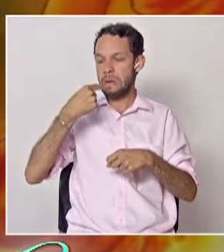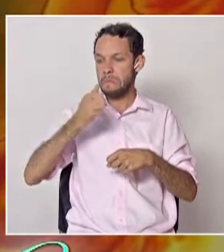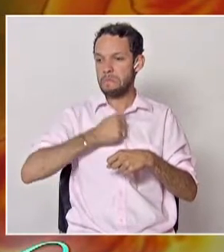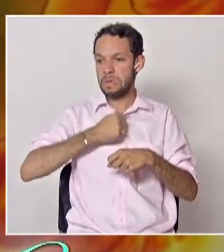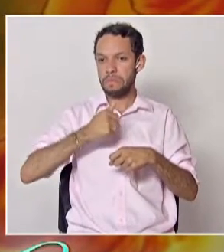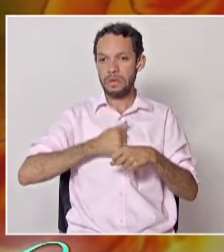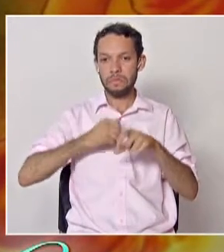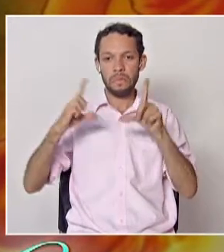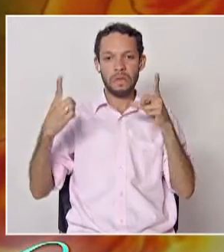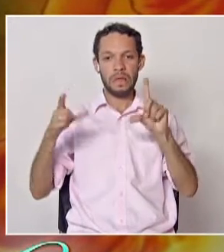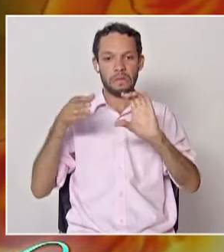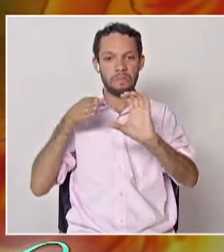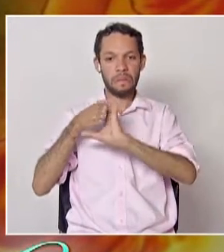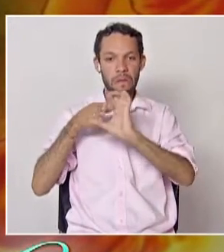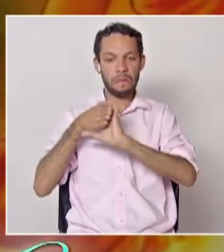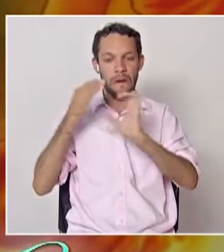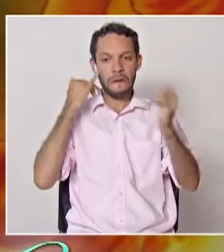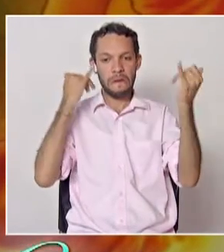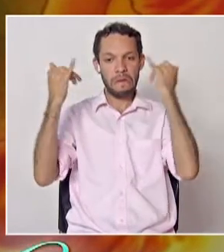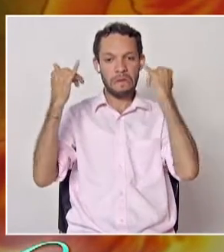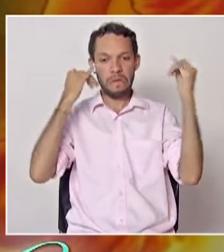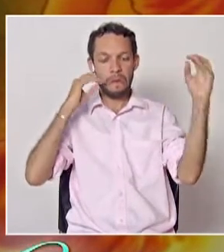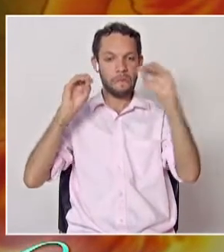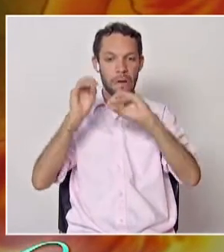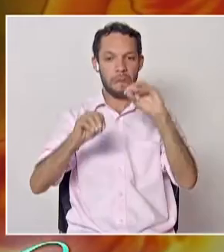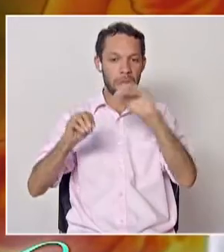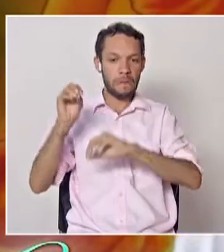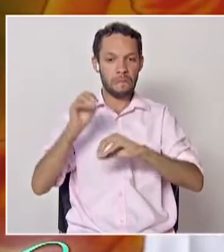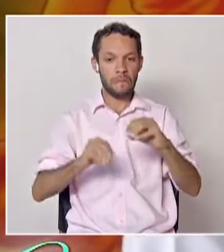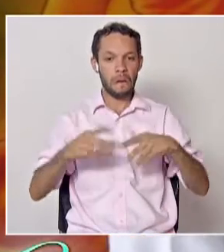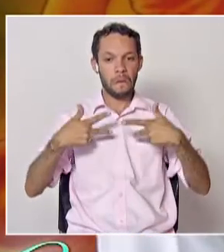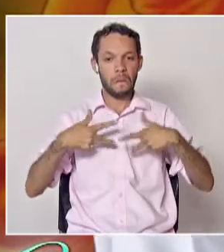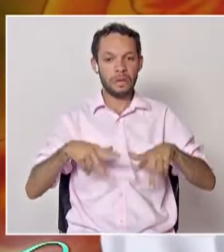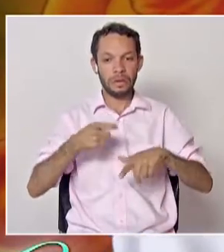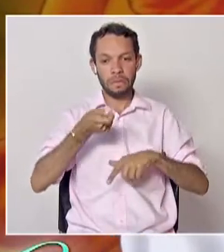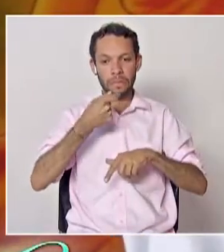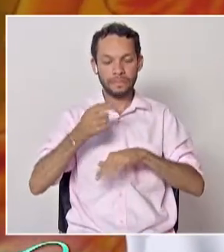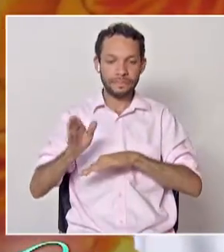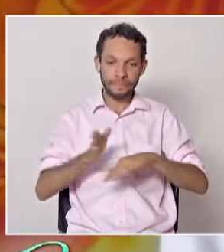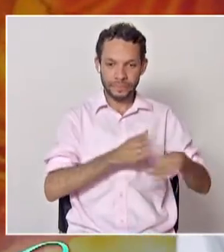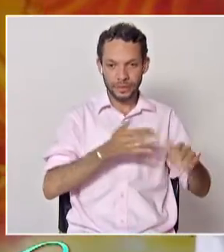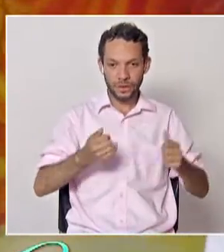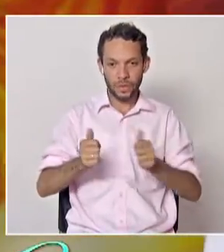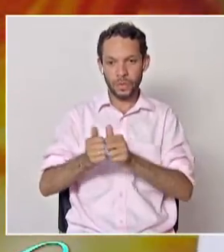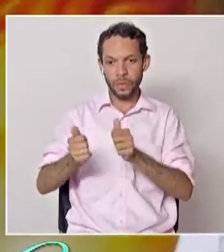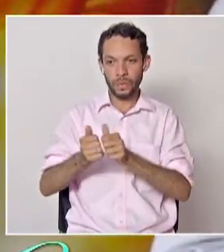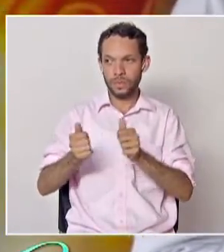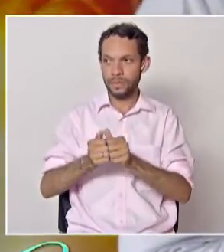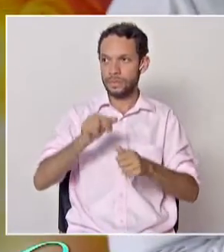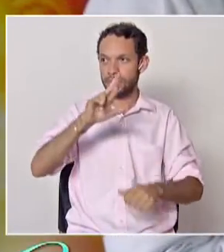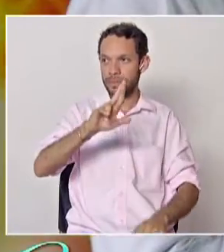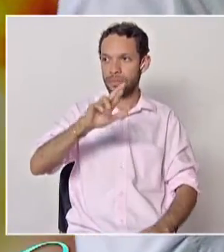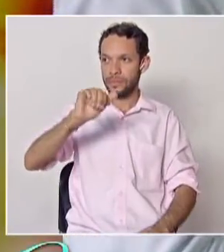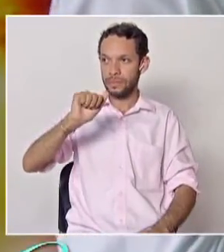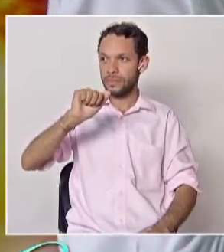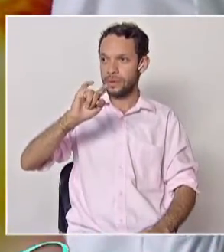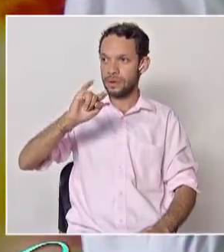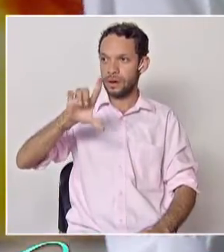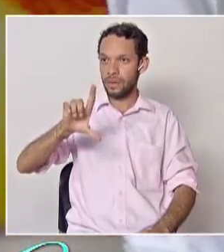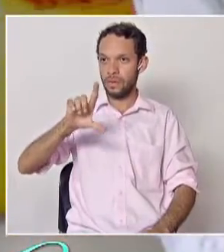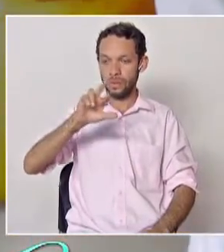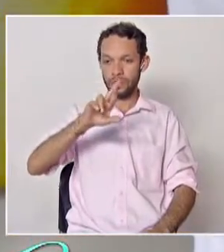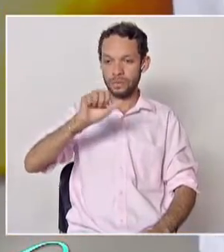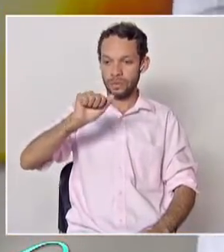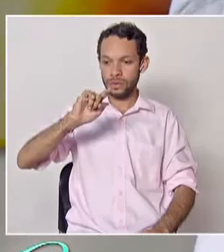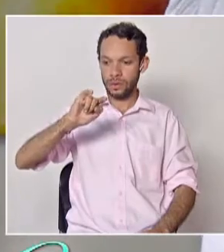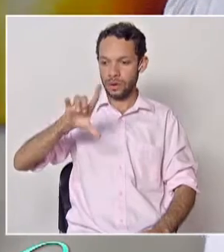comunicación sin un diagnóstico. Para hablar del dolor tenemos que hacer un campo muy importante, y estoy con Raúl Londoño, que